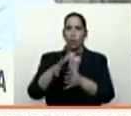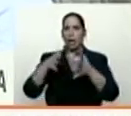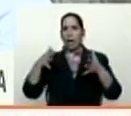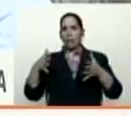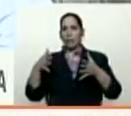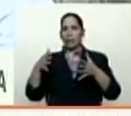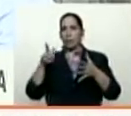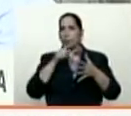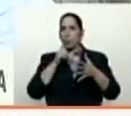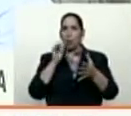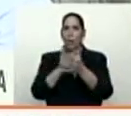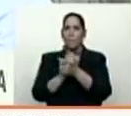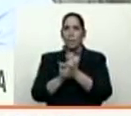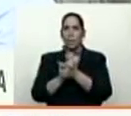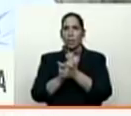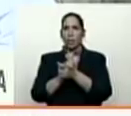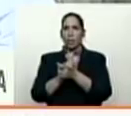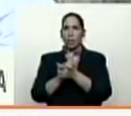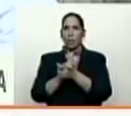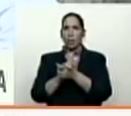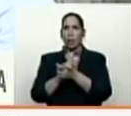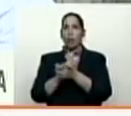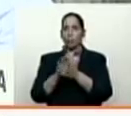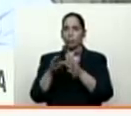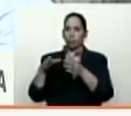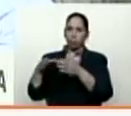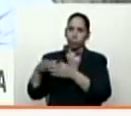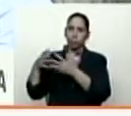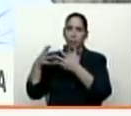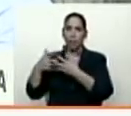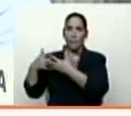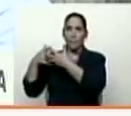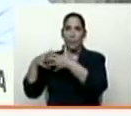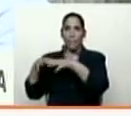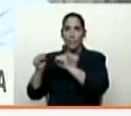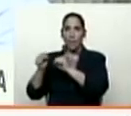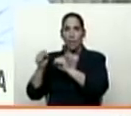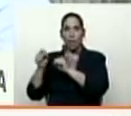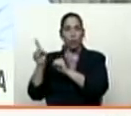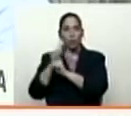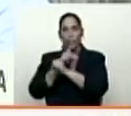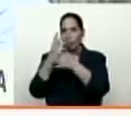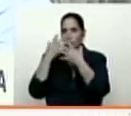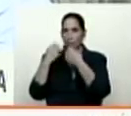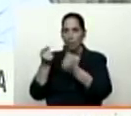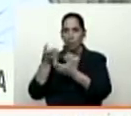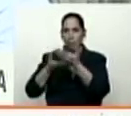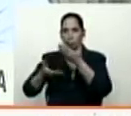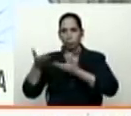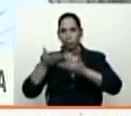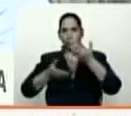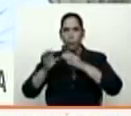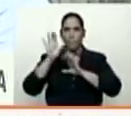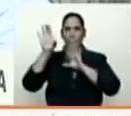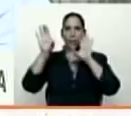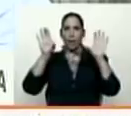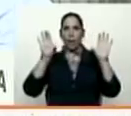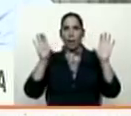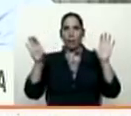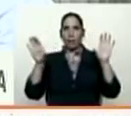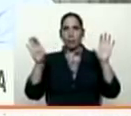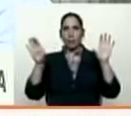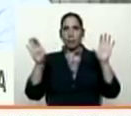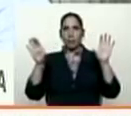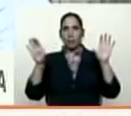un lado, el imperialismo norteamericano, que no entiende las relaciones con las naciones sin un esquema